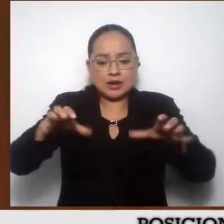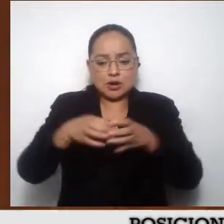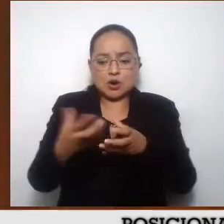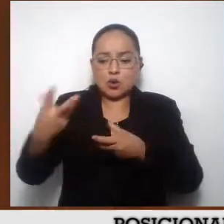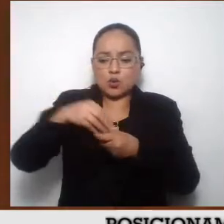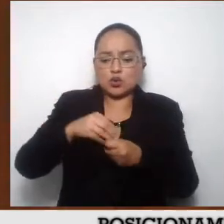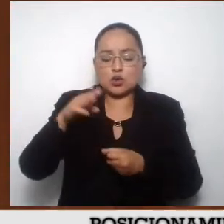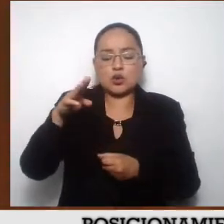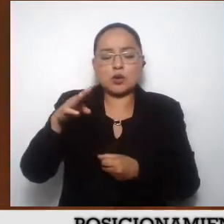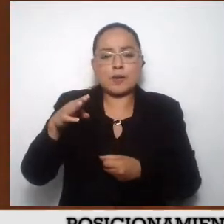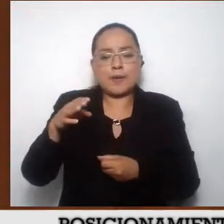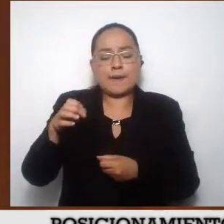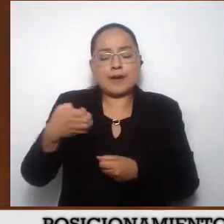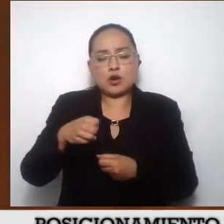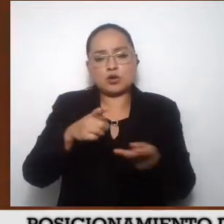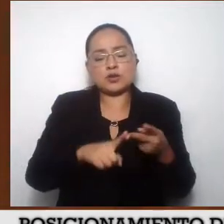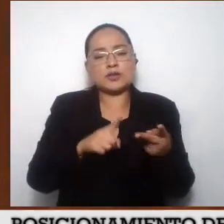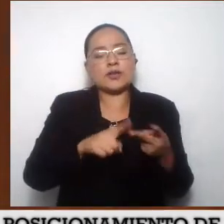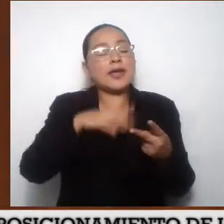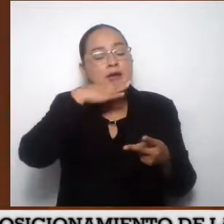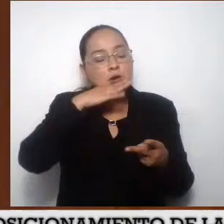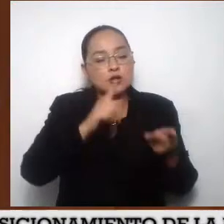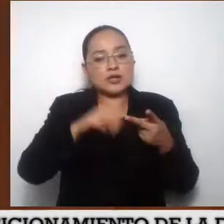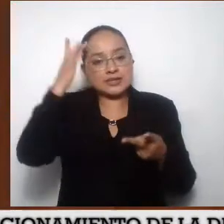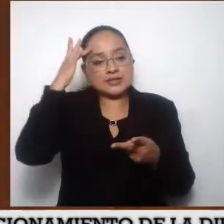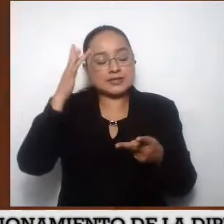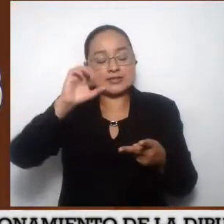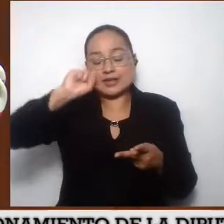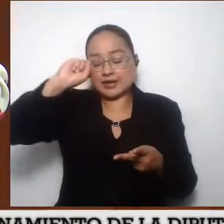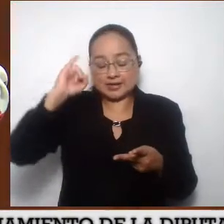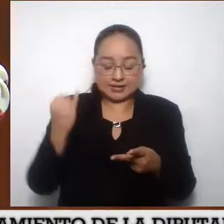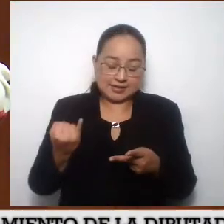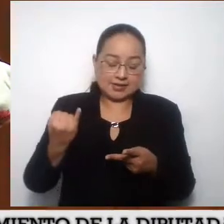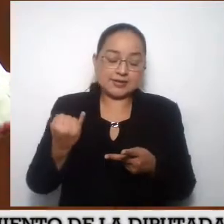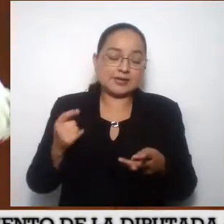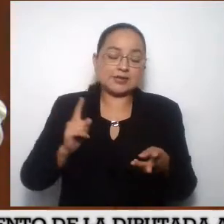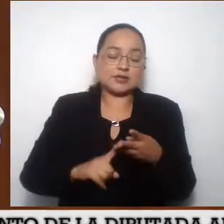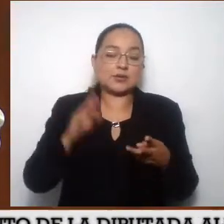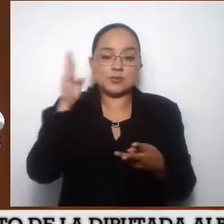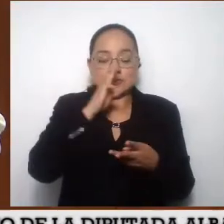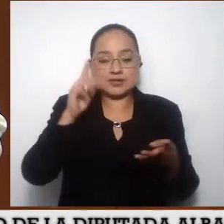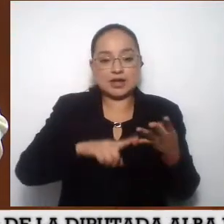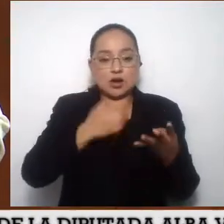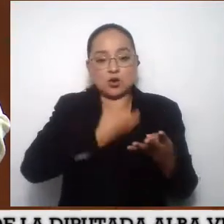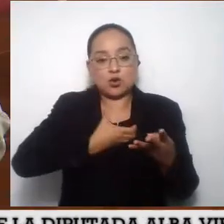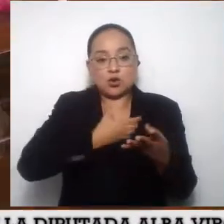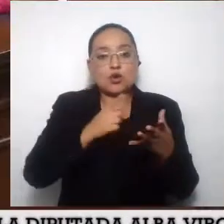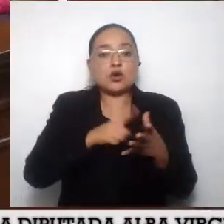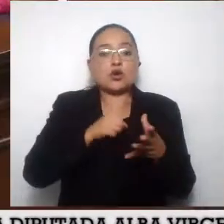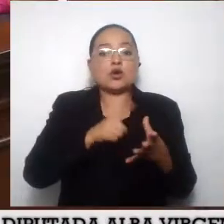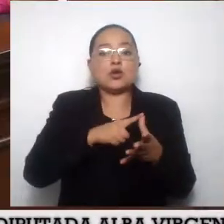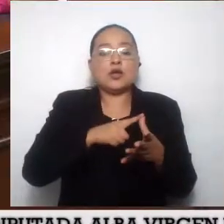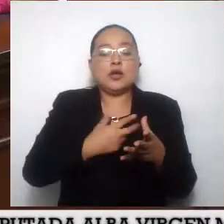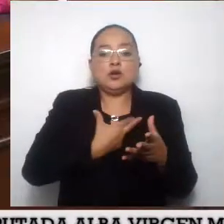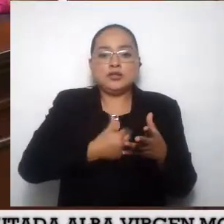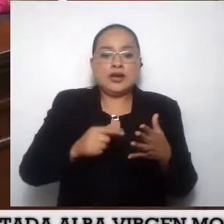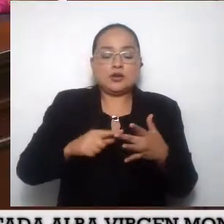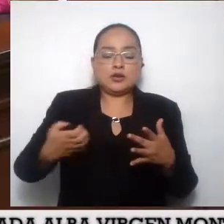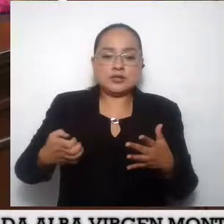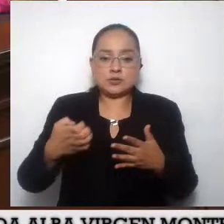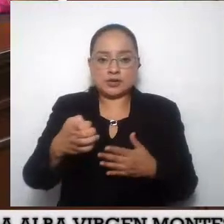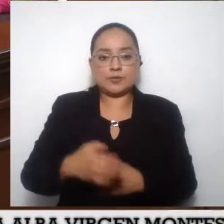Lota, San Ignacio, Cozalá, Mazatlán, Concordia, El Rosario y Escuinapa. El